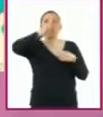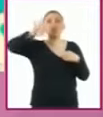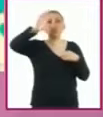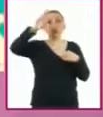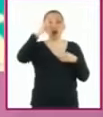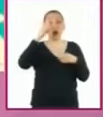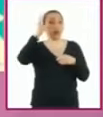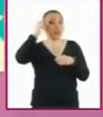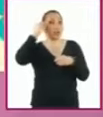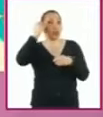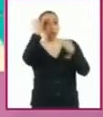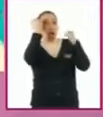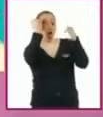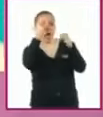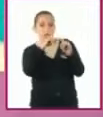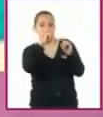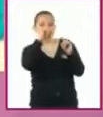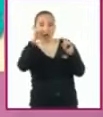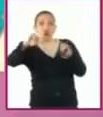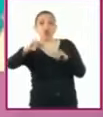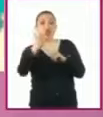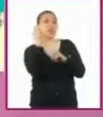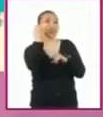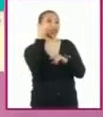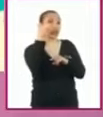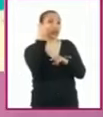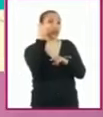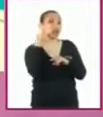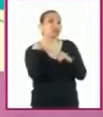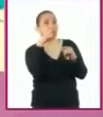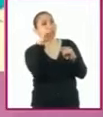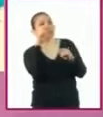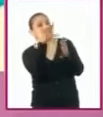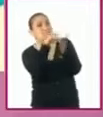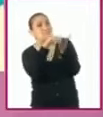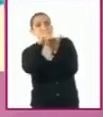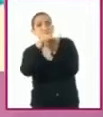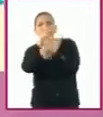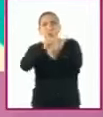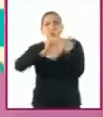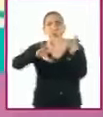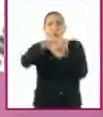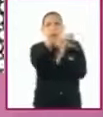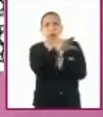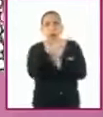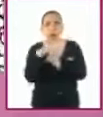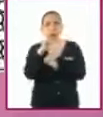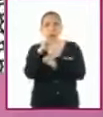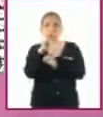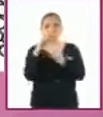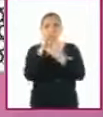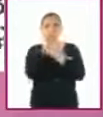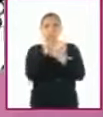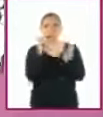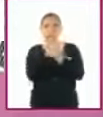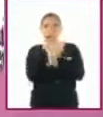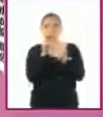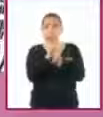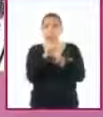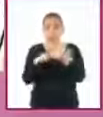Los chinos crearon una escala de 12 sonidos inspirados en la naturaleza. Los instrumentos de viento representan